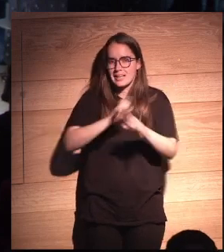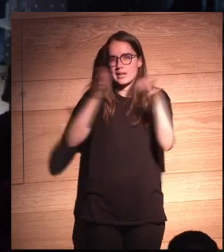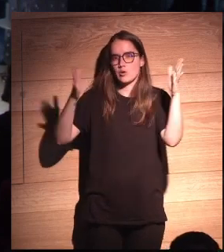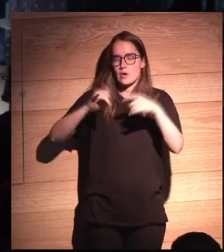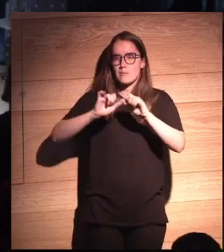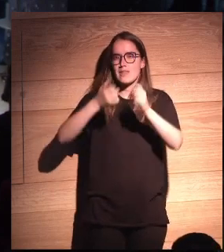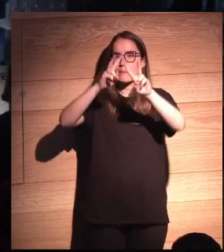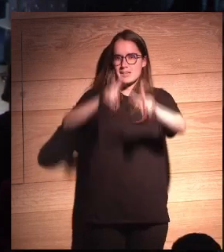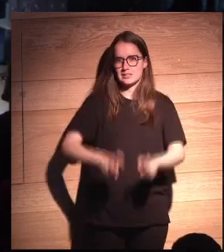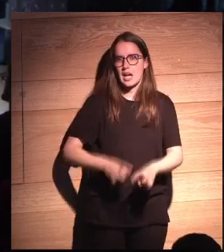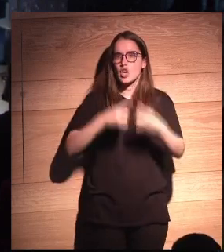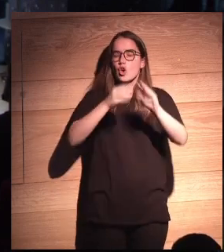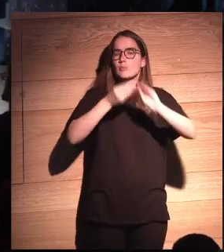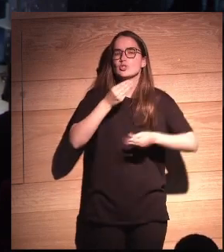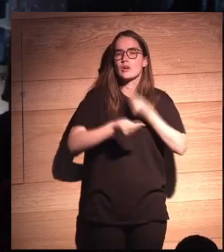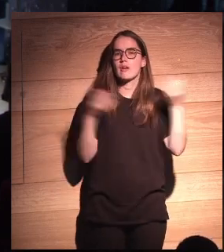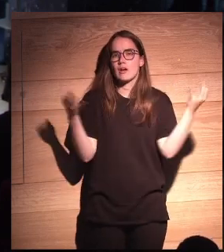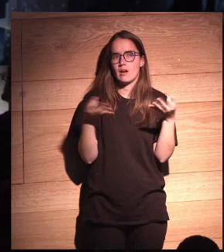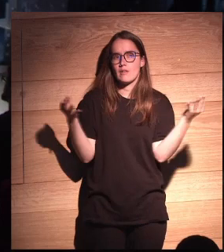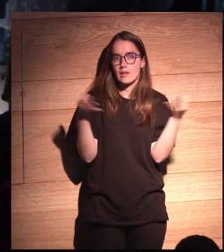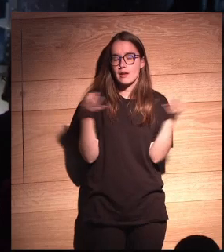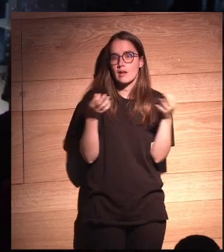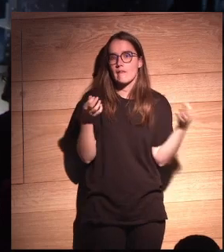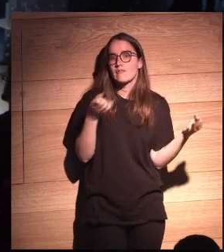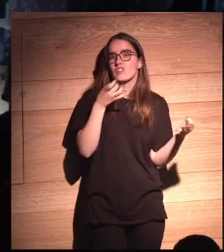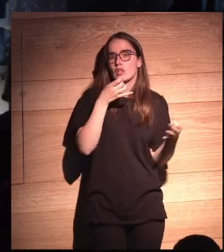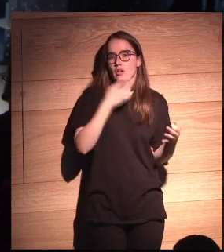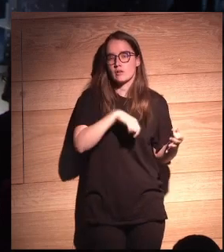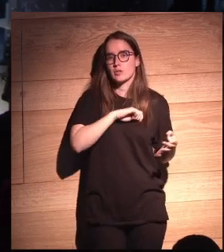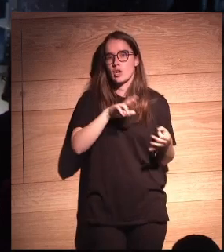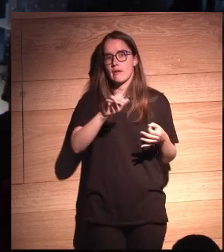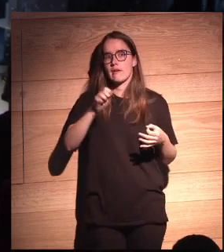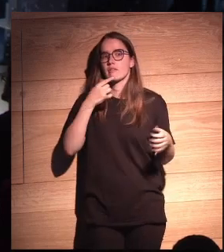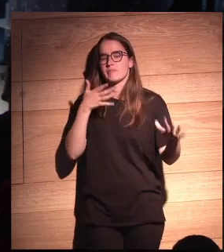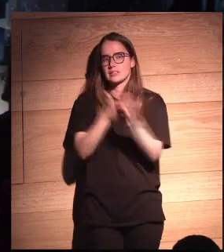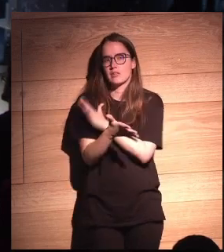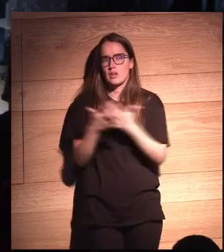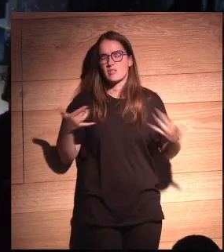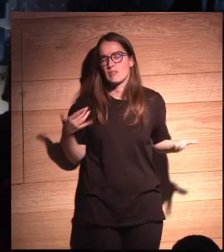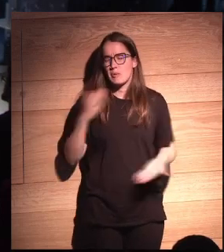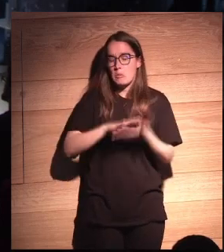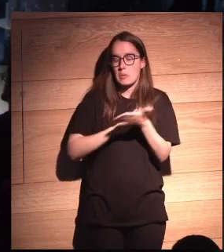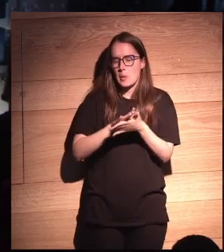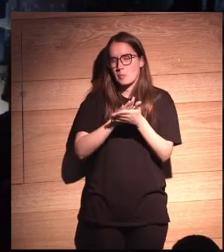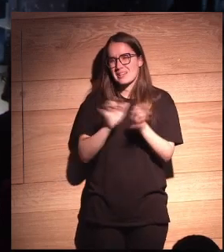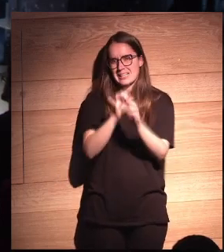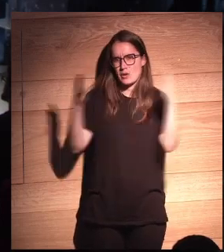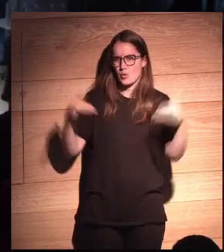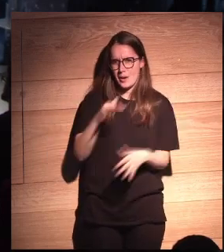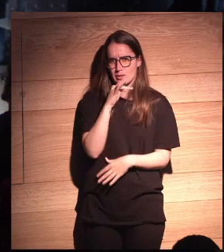investigar qué se supone que es lo que hace el compositor. Bueno, la RAE me dio este concepto, me hizo entender que tampoco sabían mucho de lo que estábamos hablando